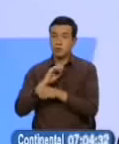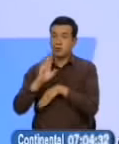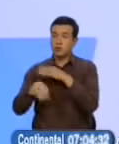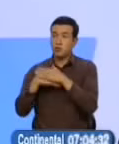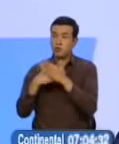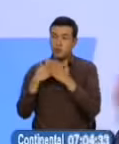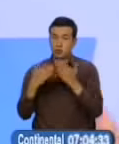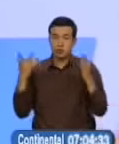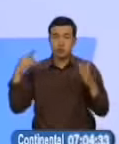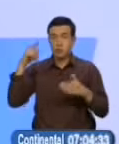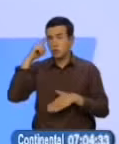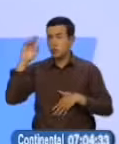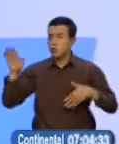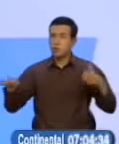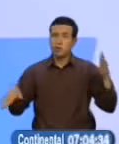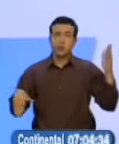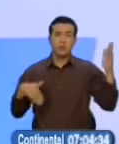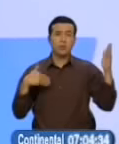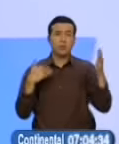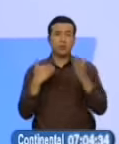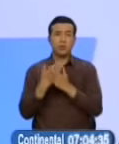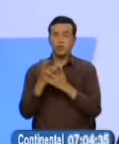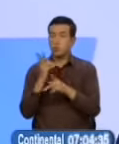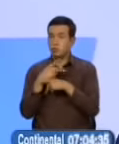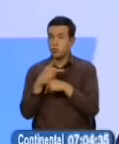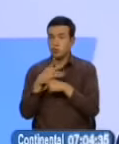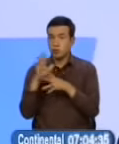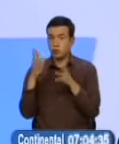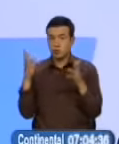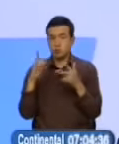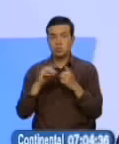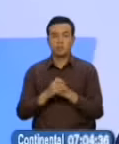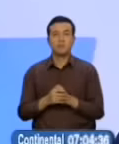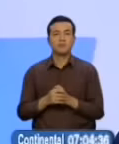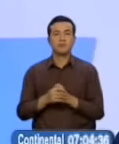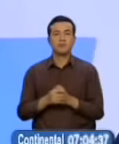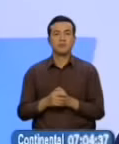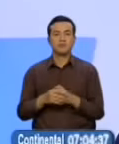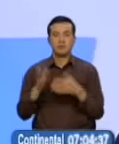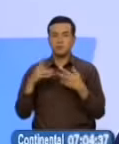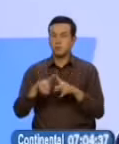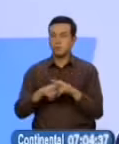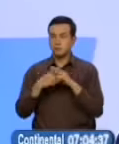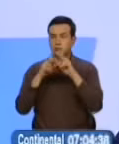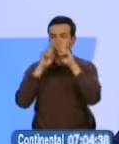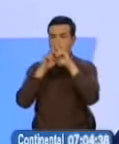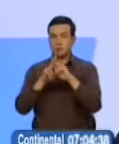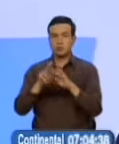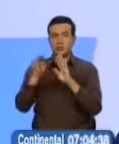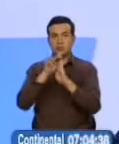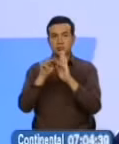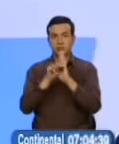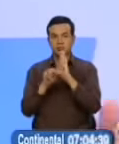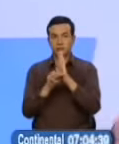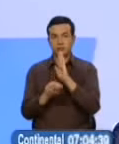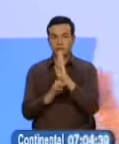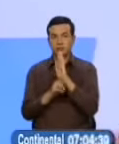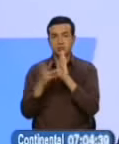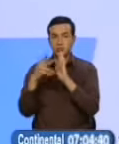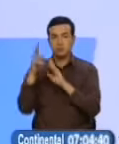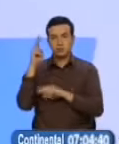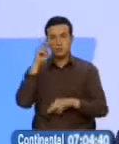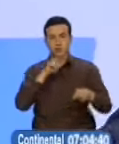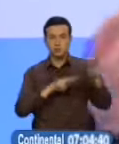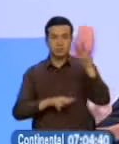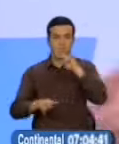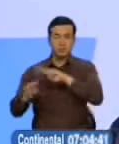los bienes del Estado, inclusive los no productivos. Cuando nosotros revisamos la normativa y cuando analizamos